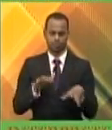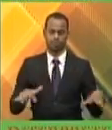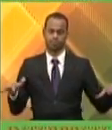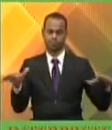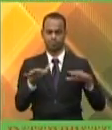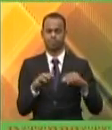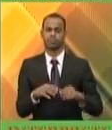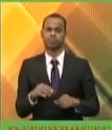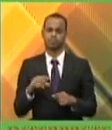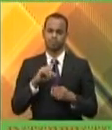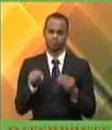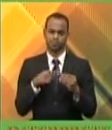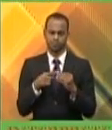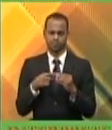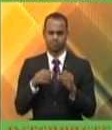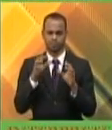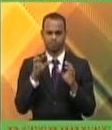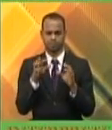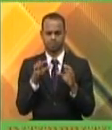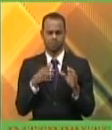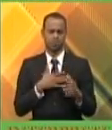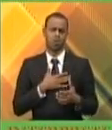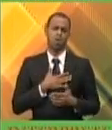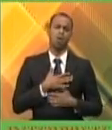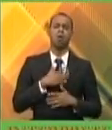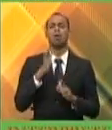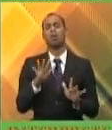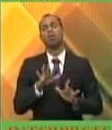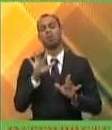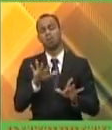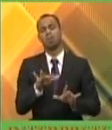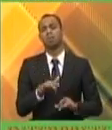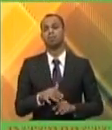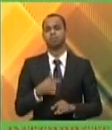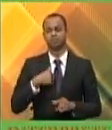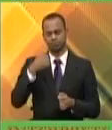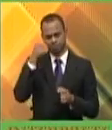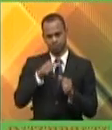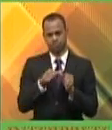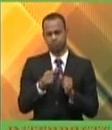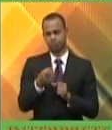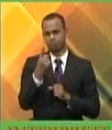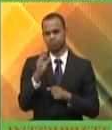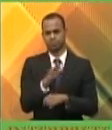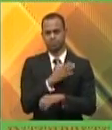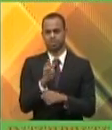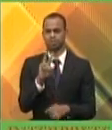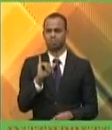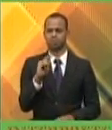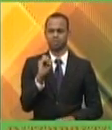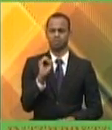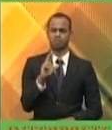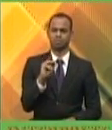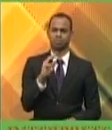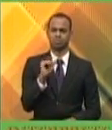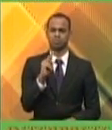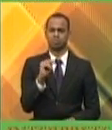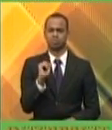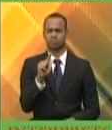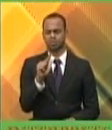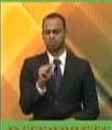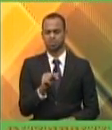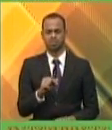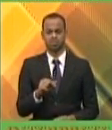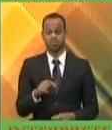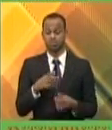el concepto de la caridad de la carrera y ahí yo recuerdo una canción de víctor manuel san josé sánchez que